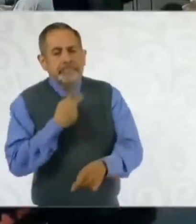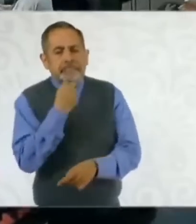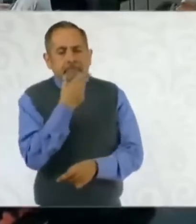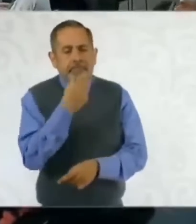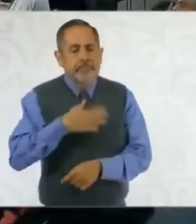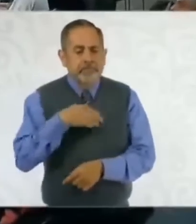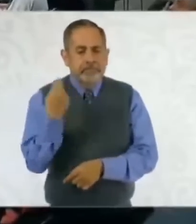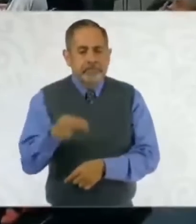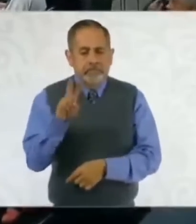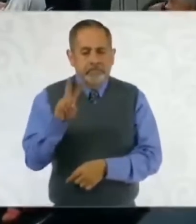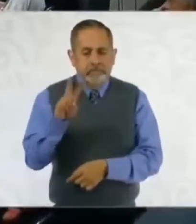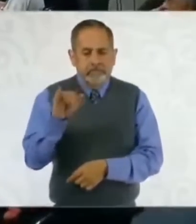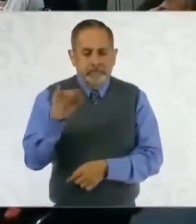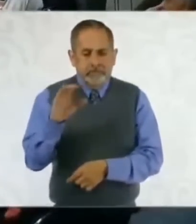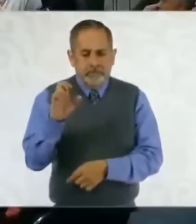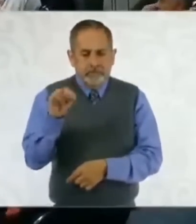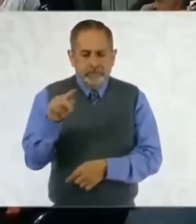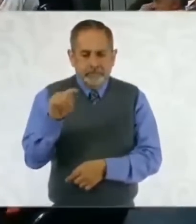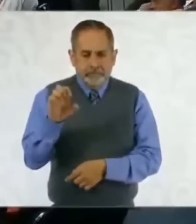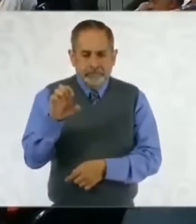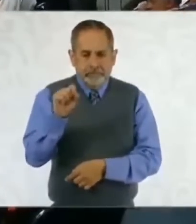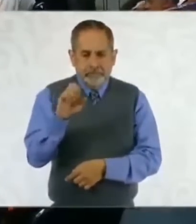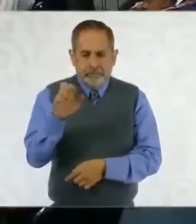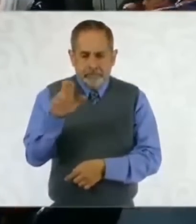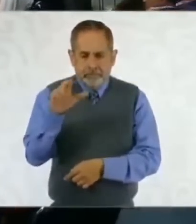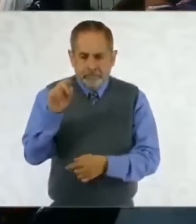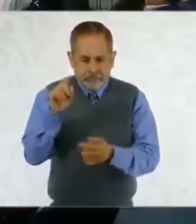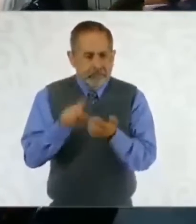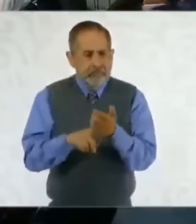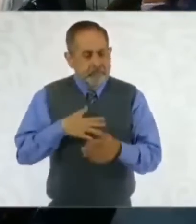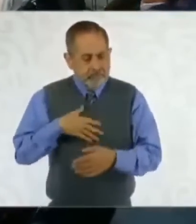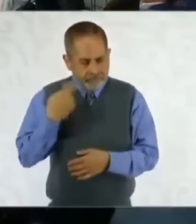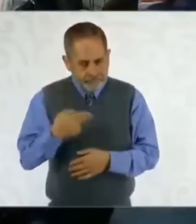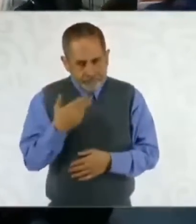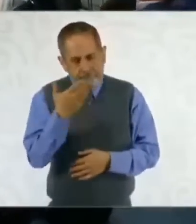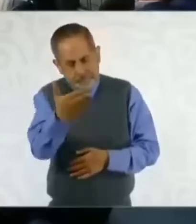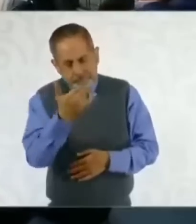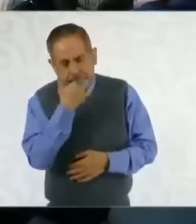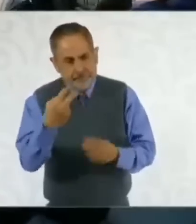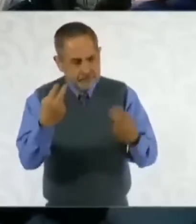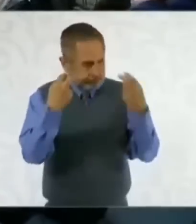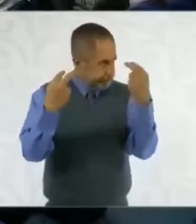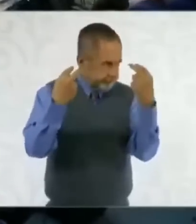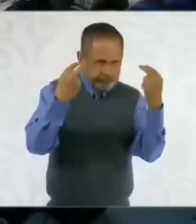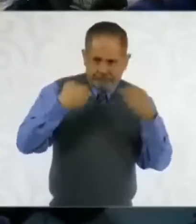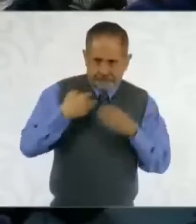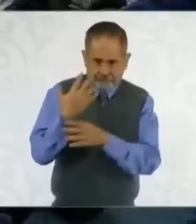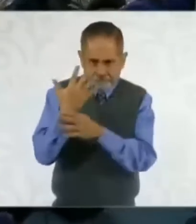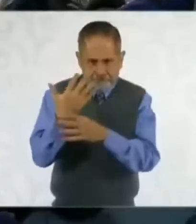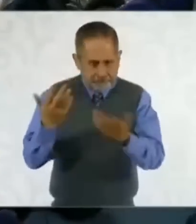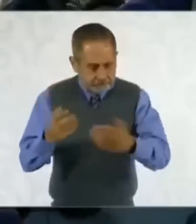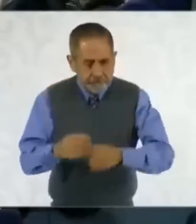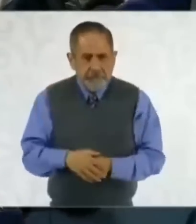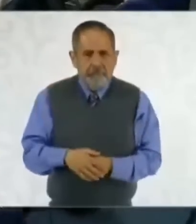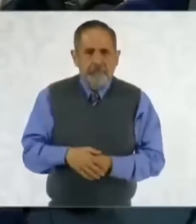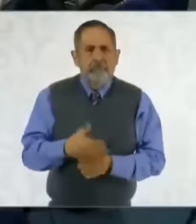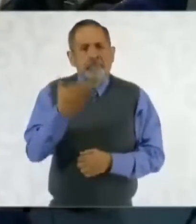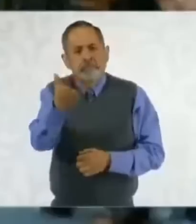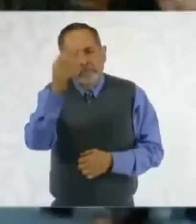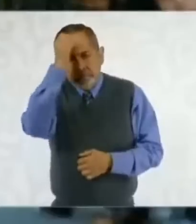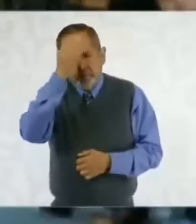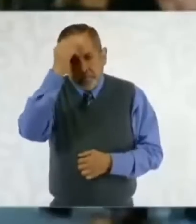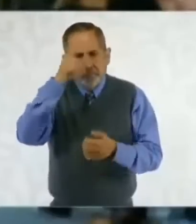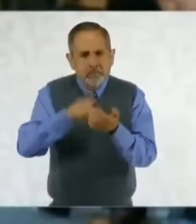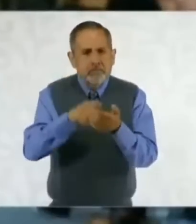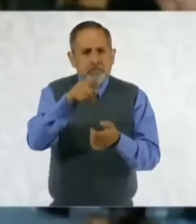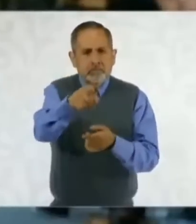de Sin Censura TV, para que luego no vayan a decir que uno tira la piedra y esconde la mano. Su opinión Sí. acerca de